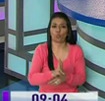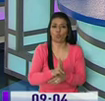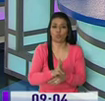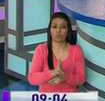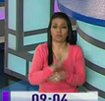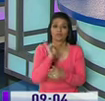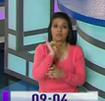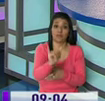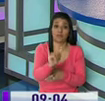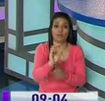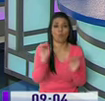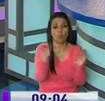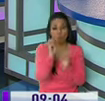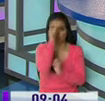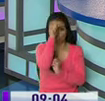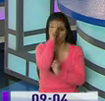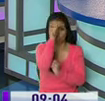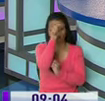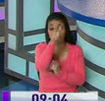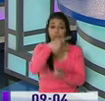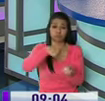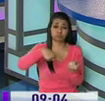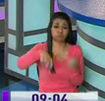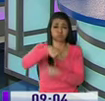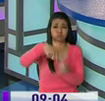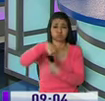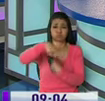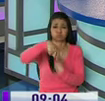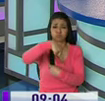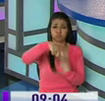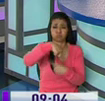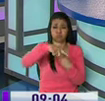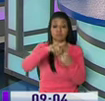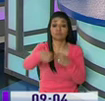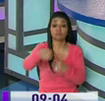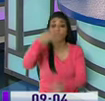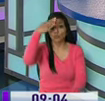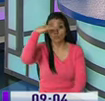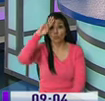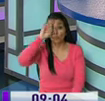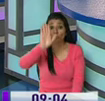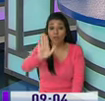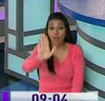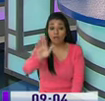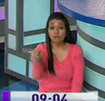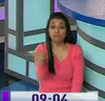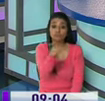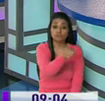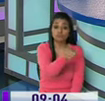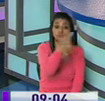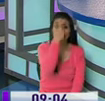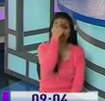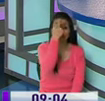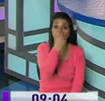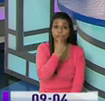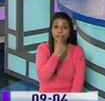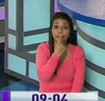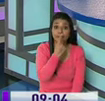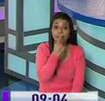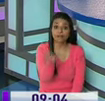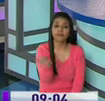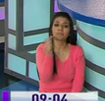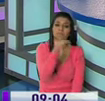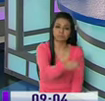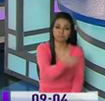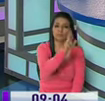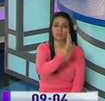día sábado y domingo. Y los vientos en este momento está sobre Cuba, pasando República Dominicana y dirigiéndose justamente